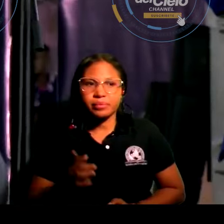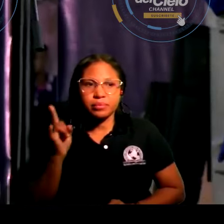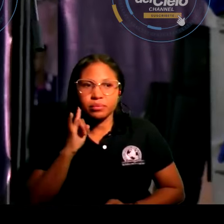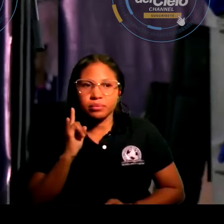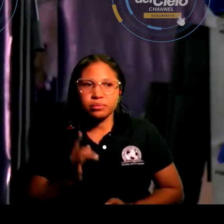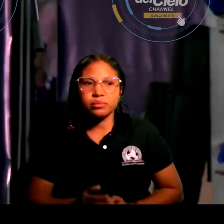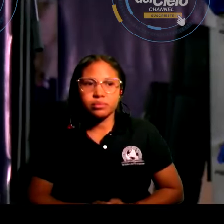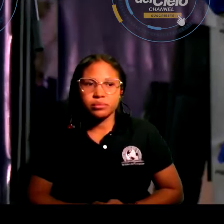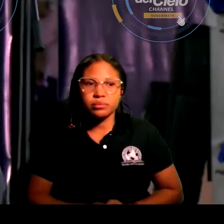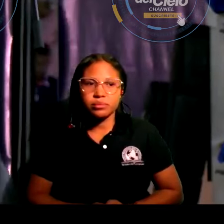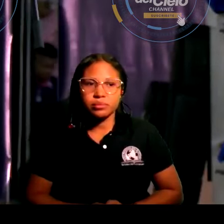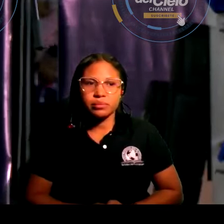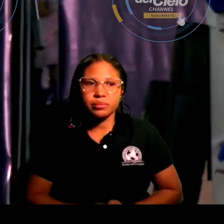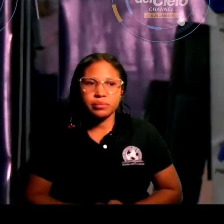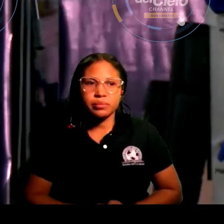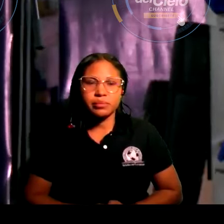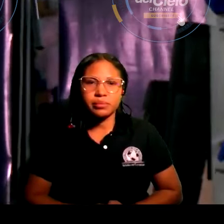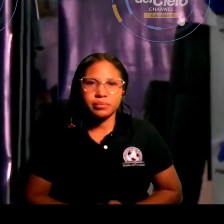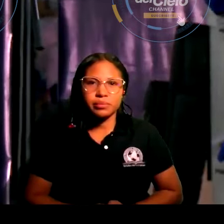Usted será libre.